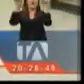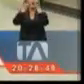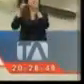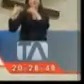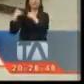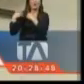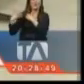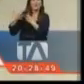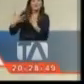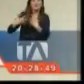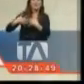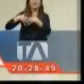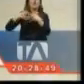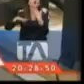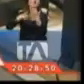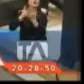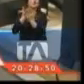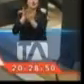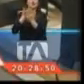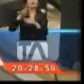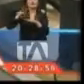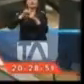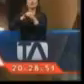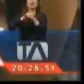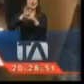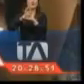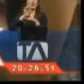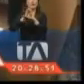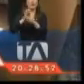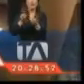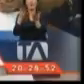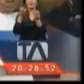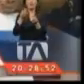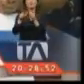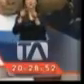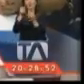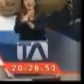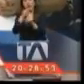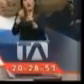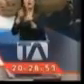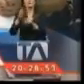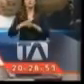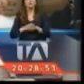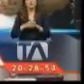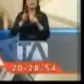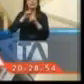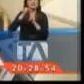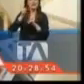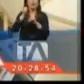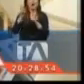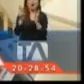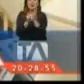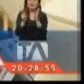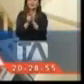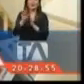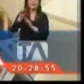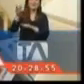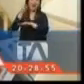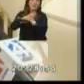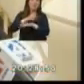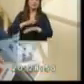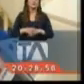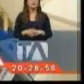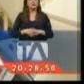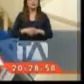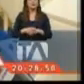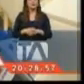de unificar a nivel nacional los actos de violencia. Se define además un sistema de alerta temprana. Este reglamento lo que hace es